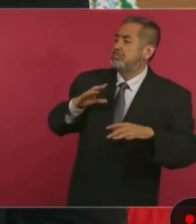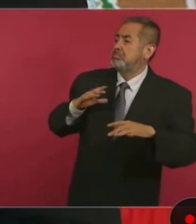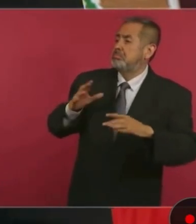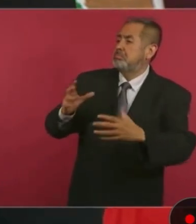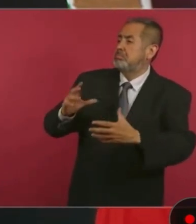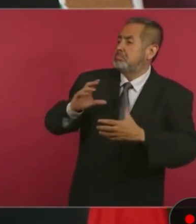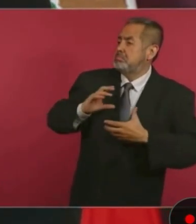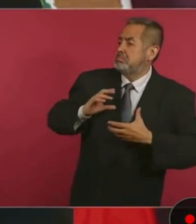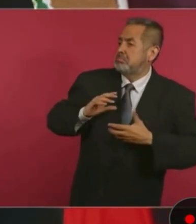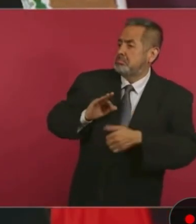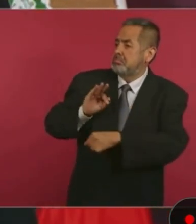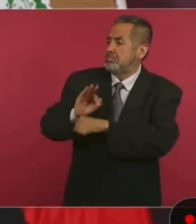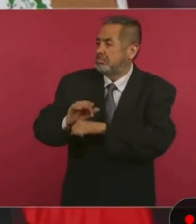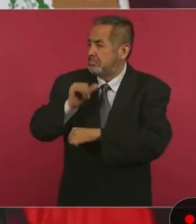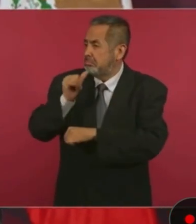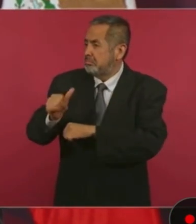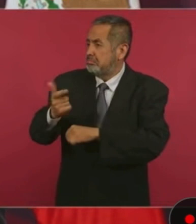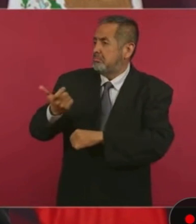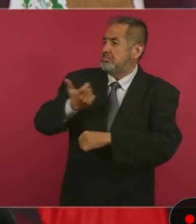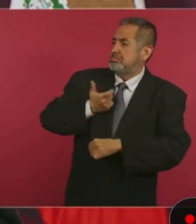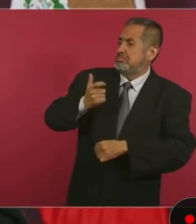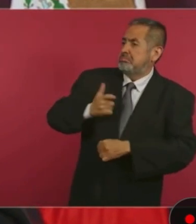de manera